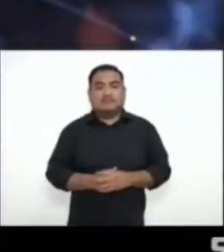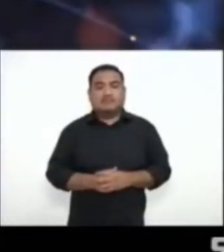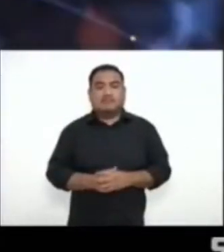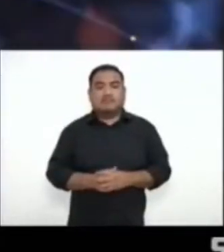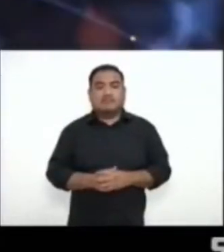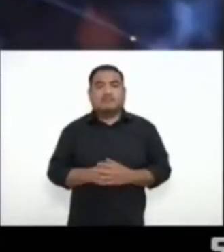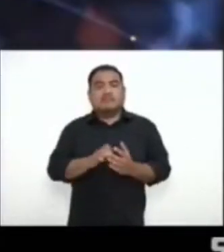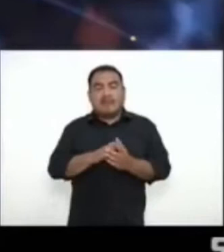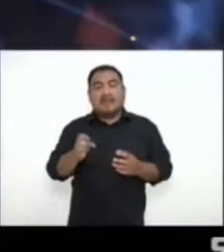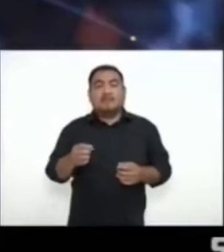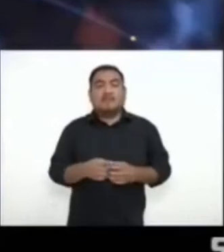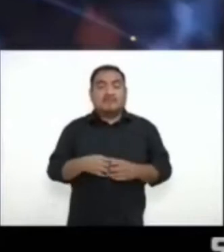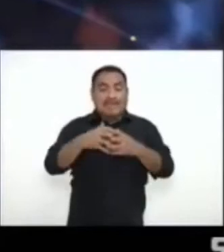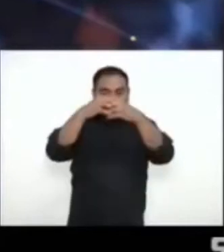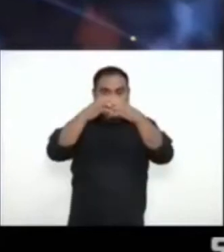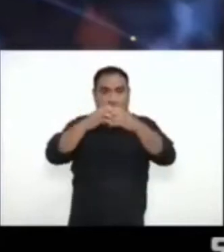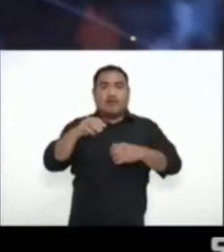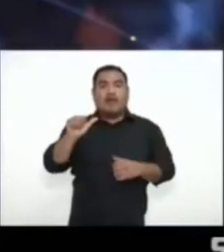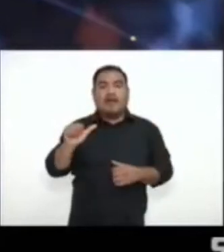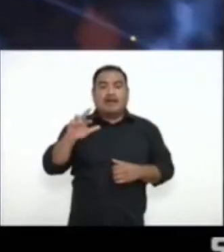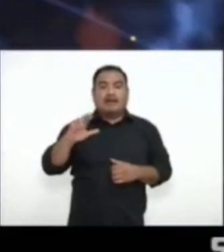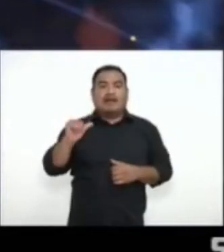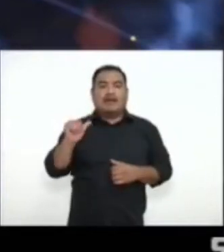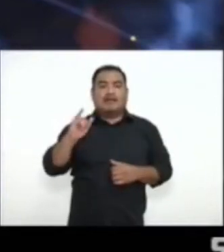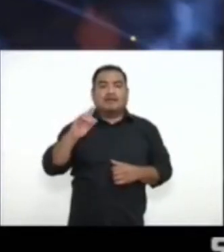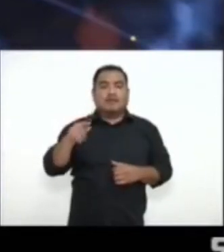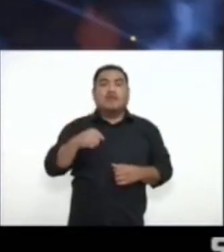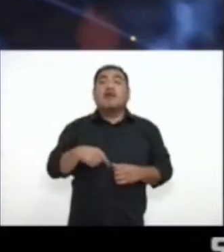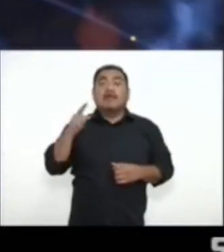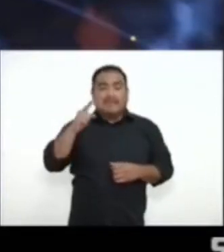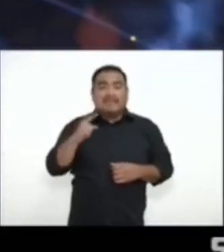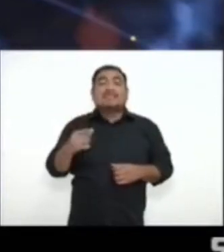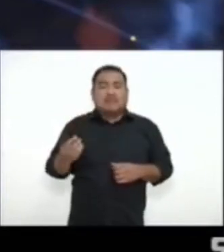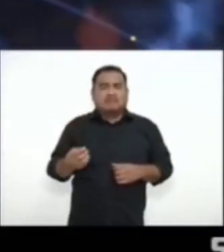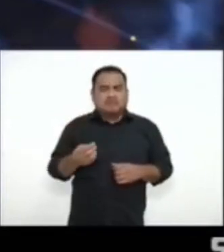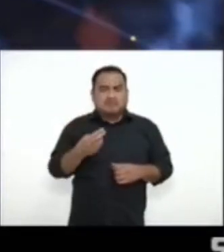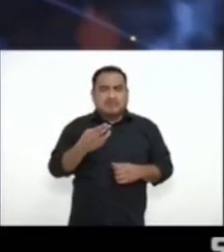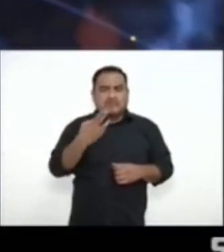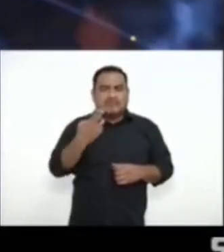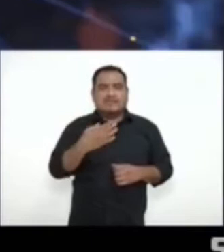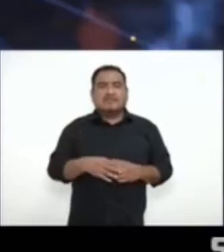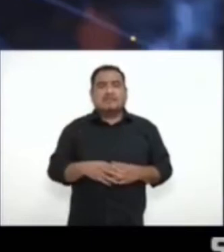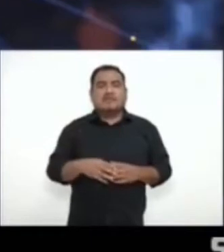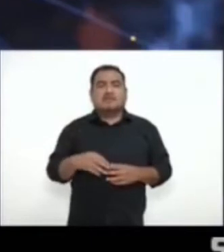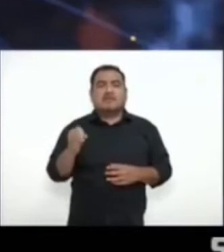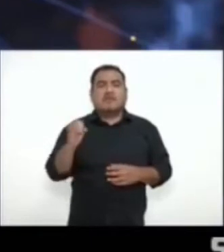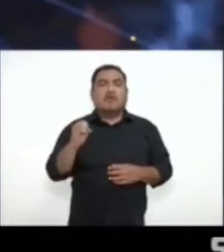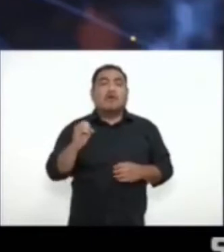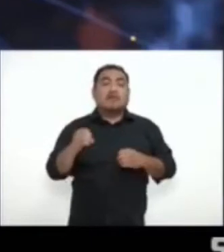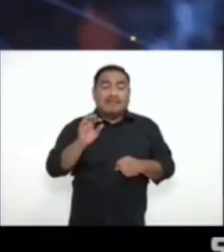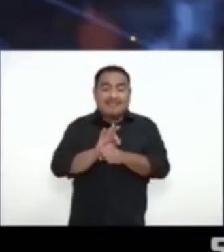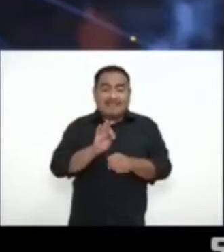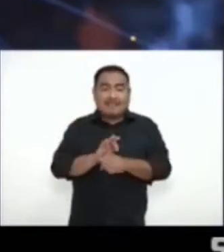Nuestro cerebro arcaico es eficiente, pero no es inteligente. Él nos va a ayudar a